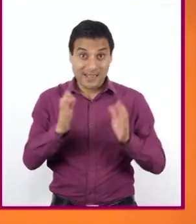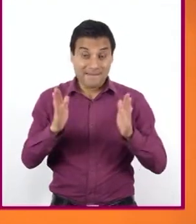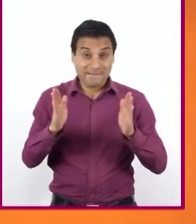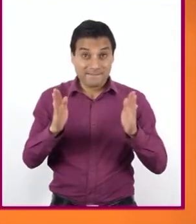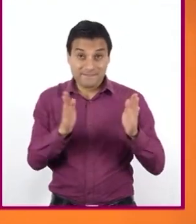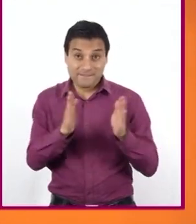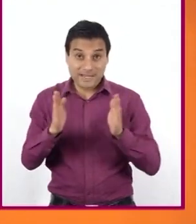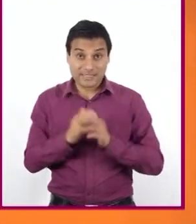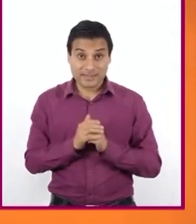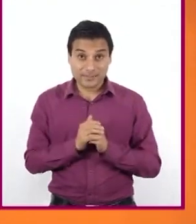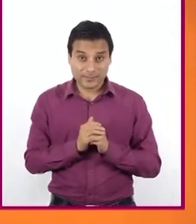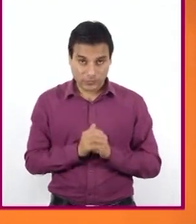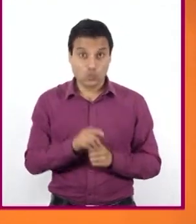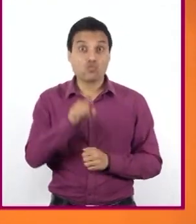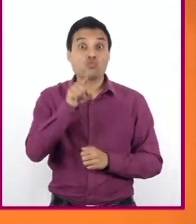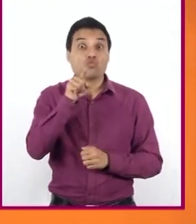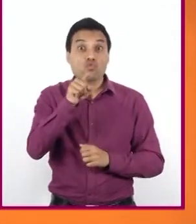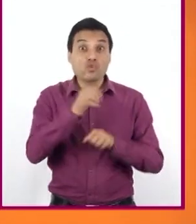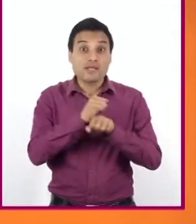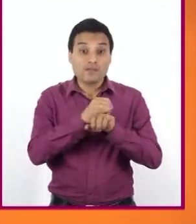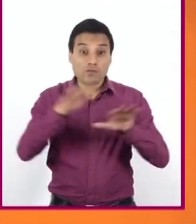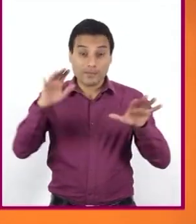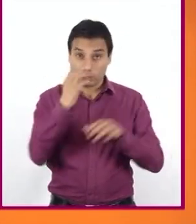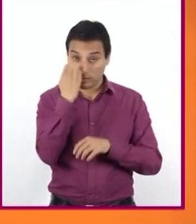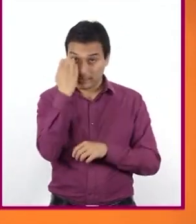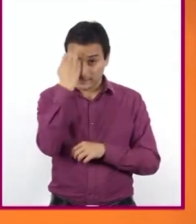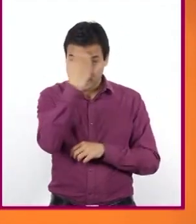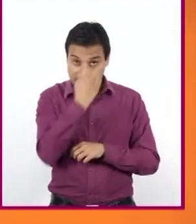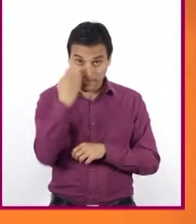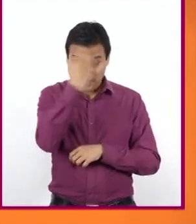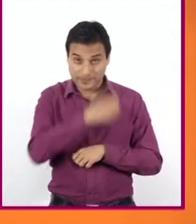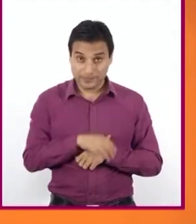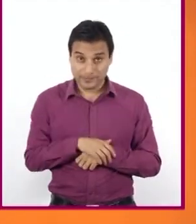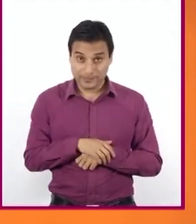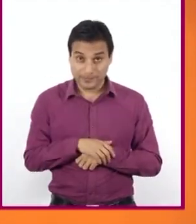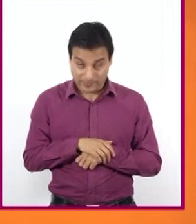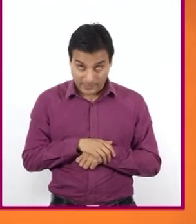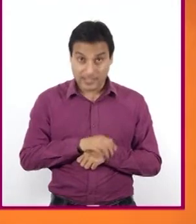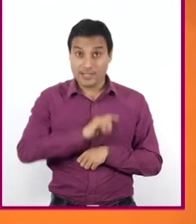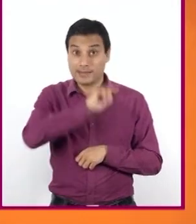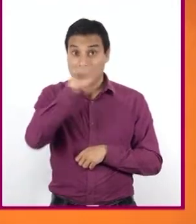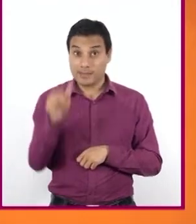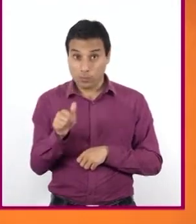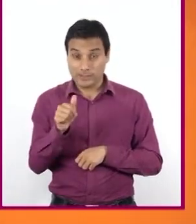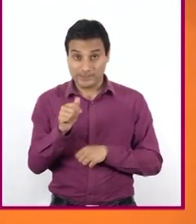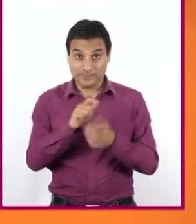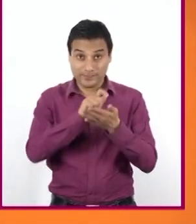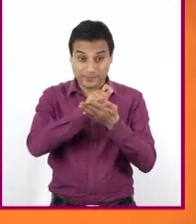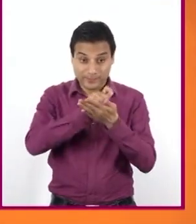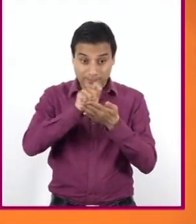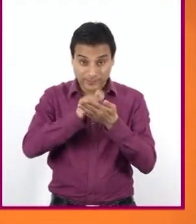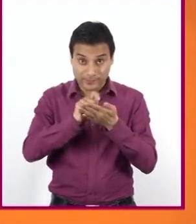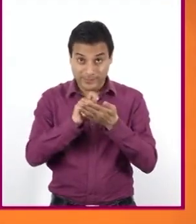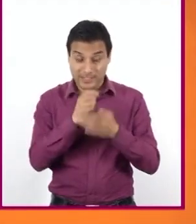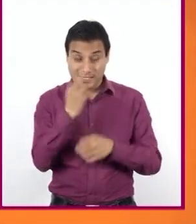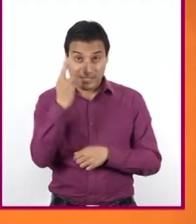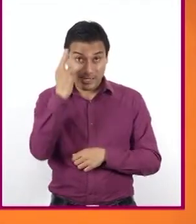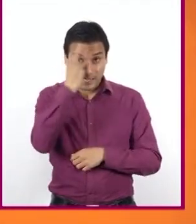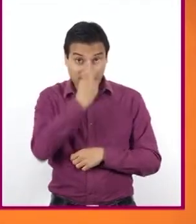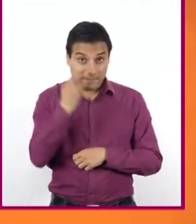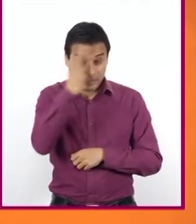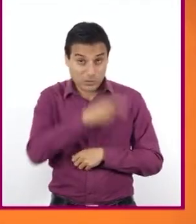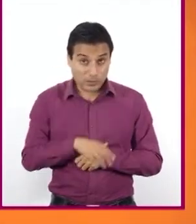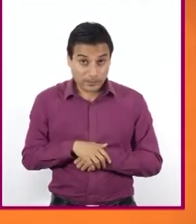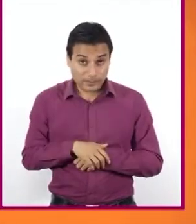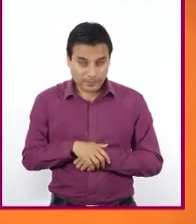la interpretación de los datos, ya que conforme avancen y hagan la revisión de sus fuentes, descubrirán